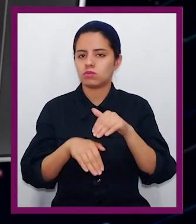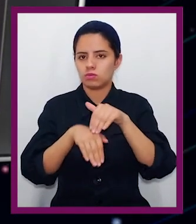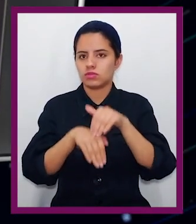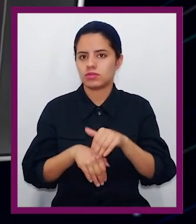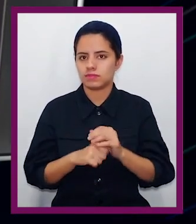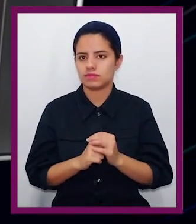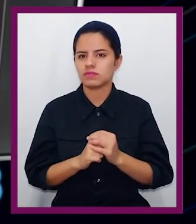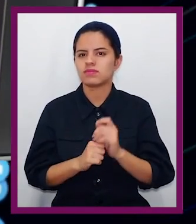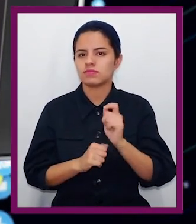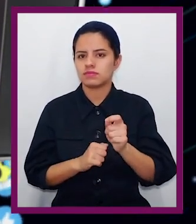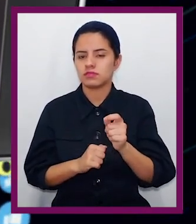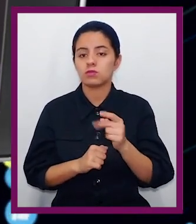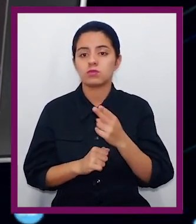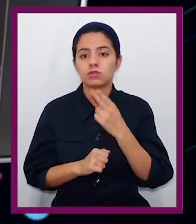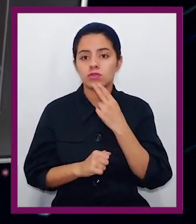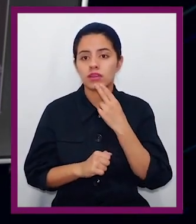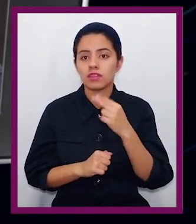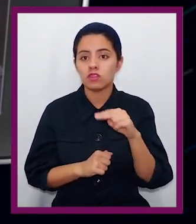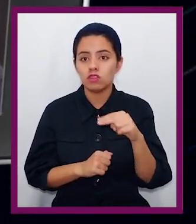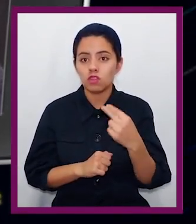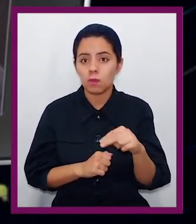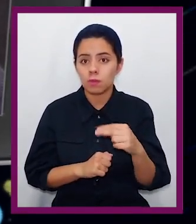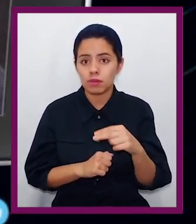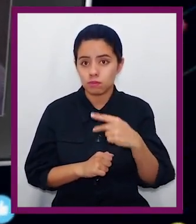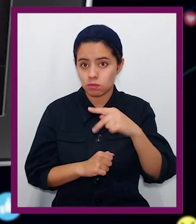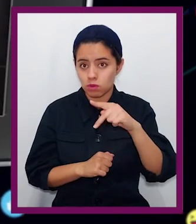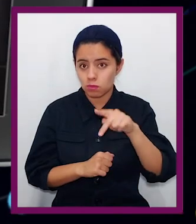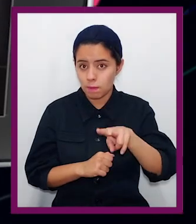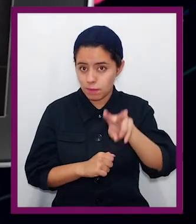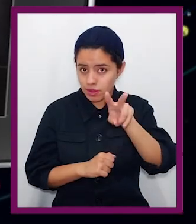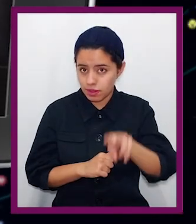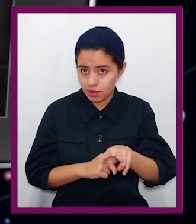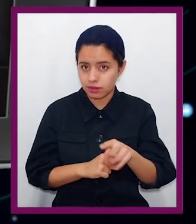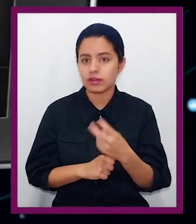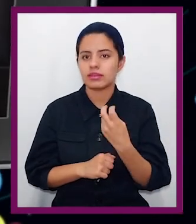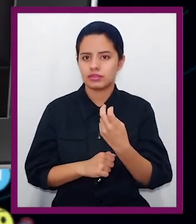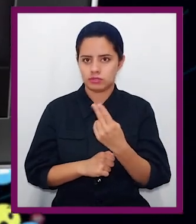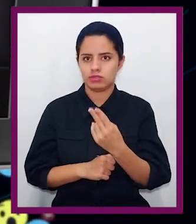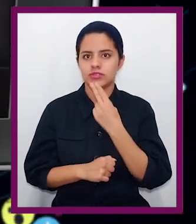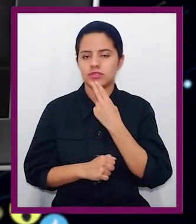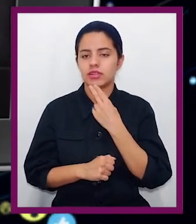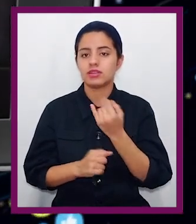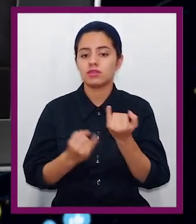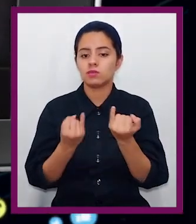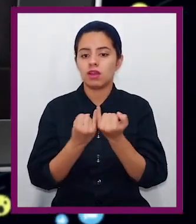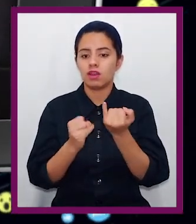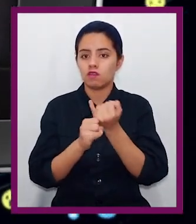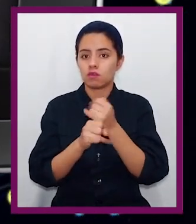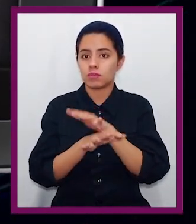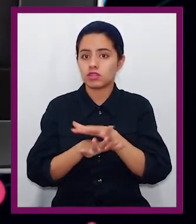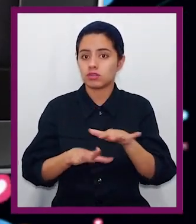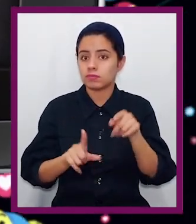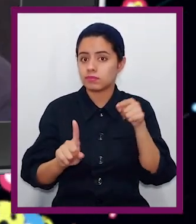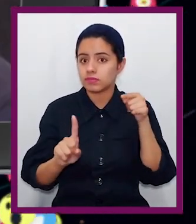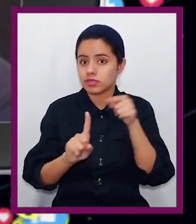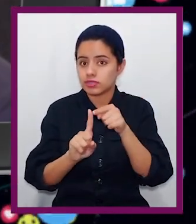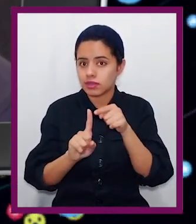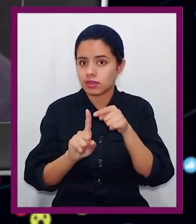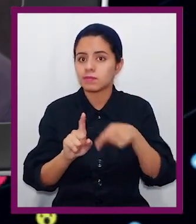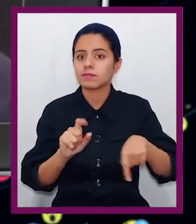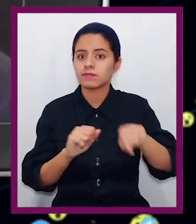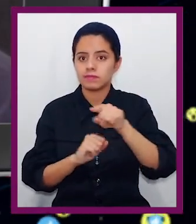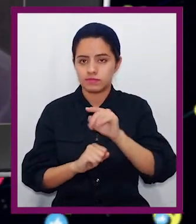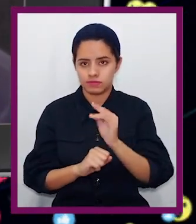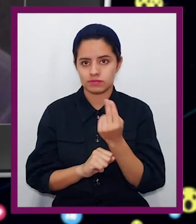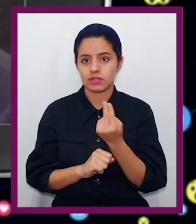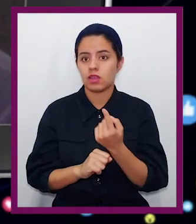mismo nombre que utilizamos en nuestra vida cotidiana, que brindemos información precisa sobre nosotros, que